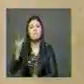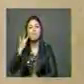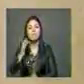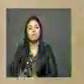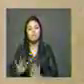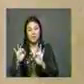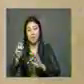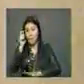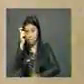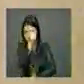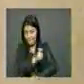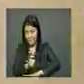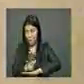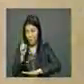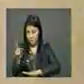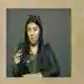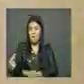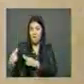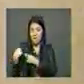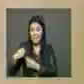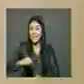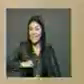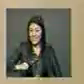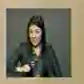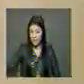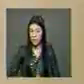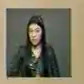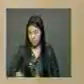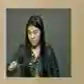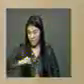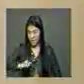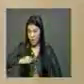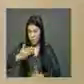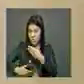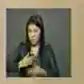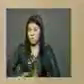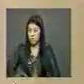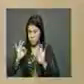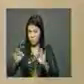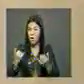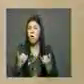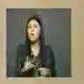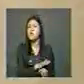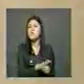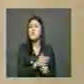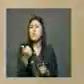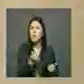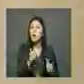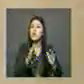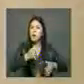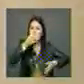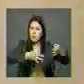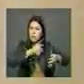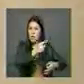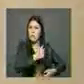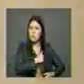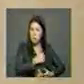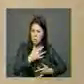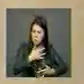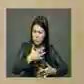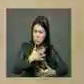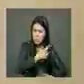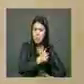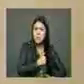¿Tiene la Procuraduría General un derecho a un debido proceso en un asunto de la jurisdicción voluntaria